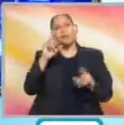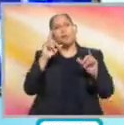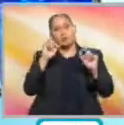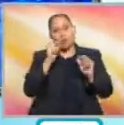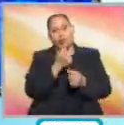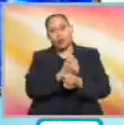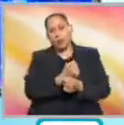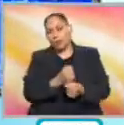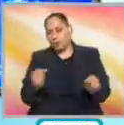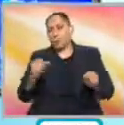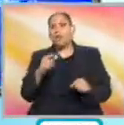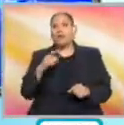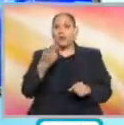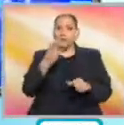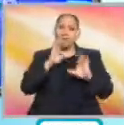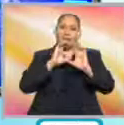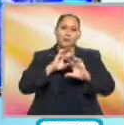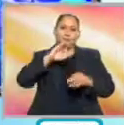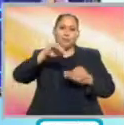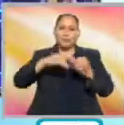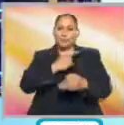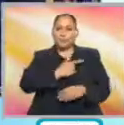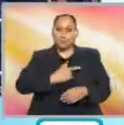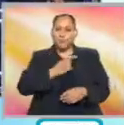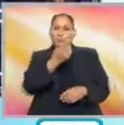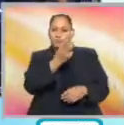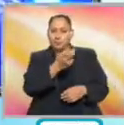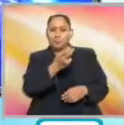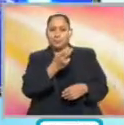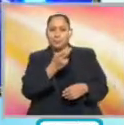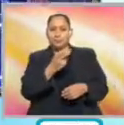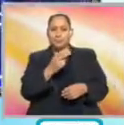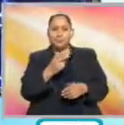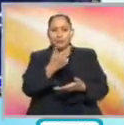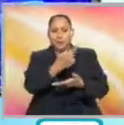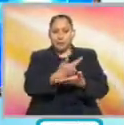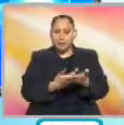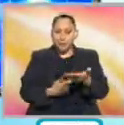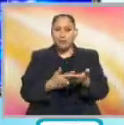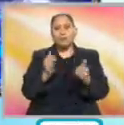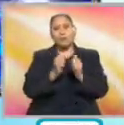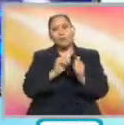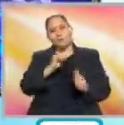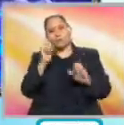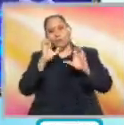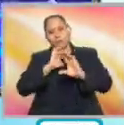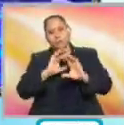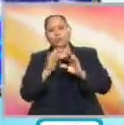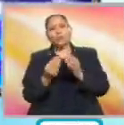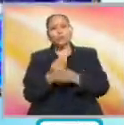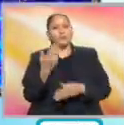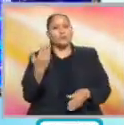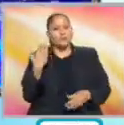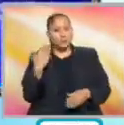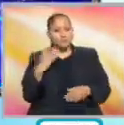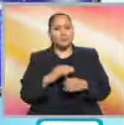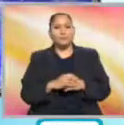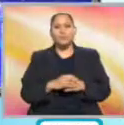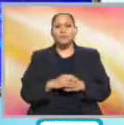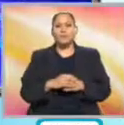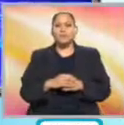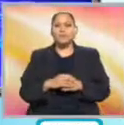te termina gustando a ti también? Esta canción Sí. reúne las cualidades. Voy a cerrar este tracklist con otra canción contemporánea de Mon